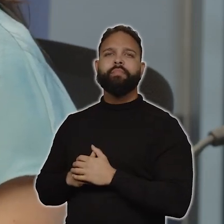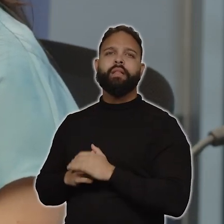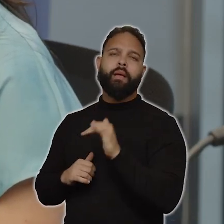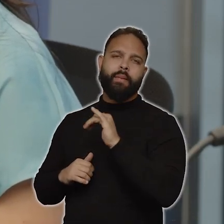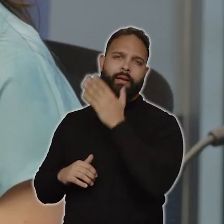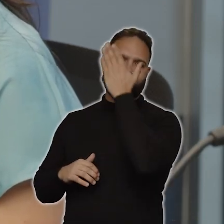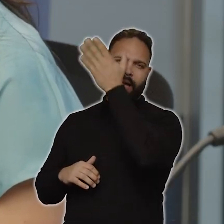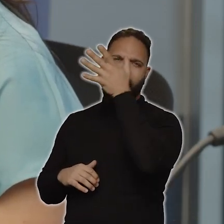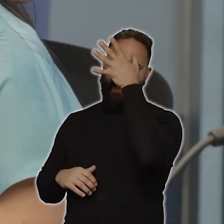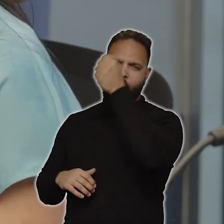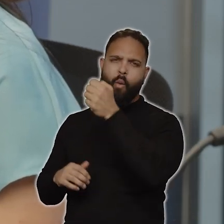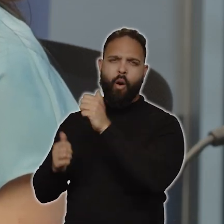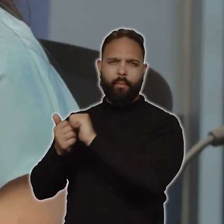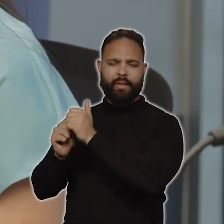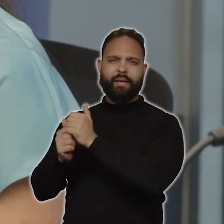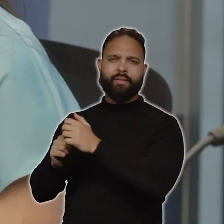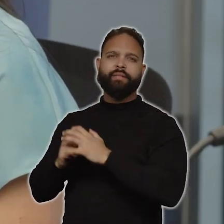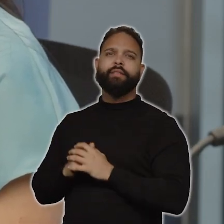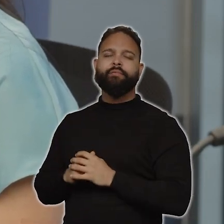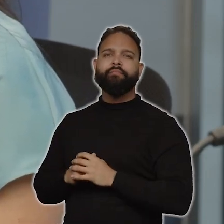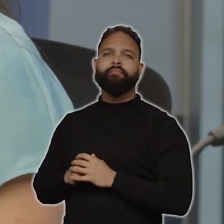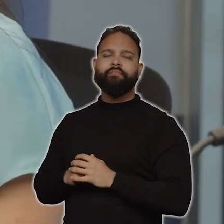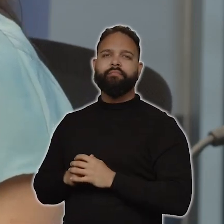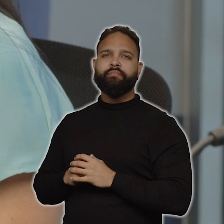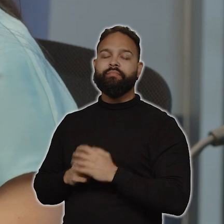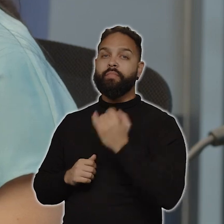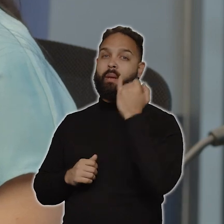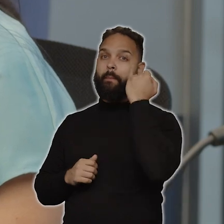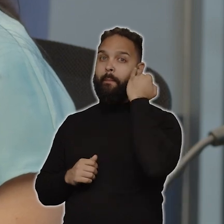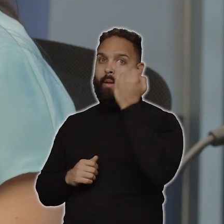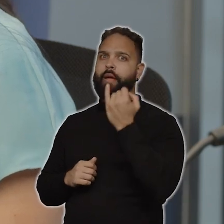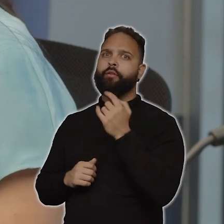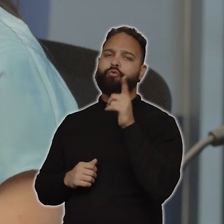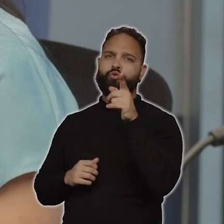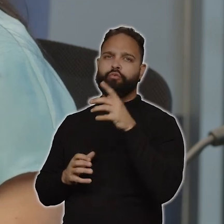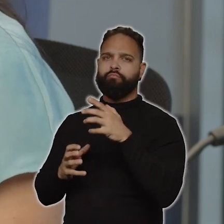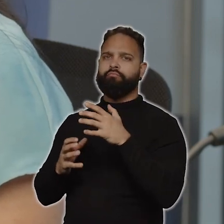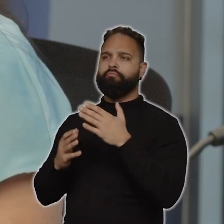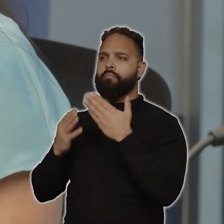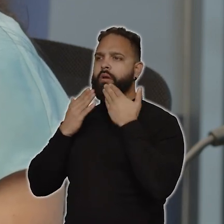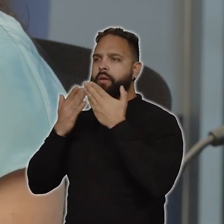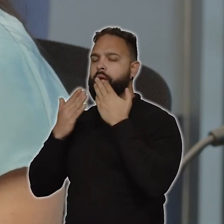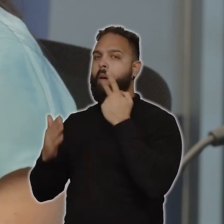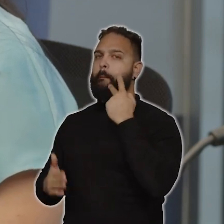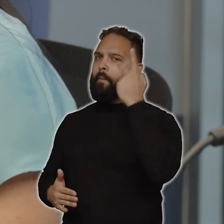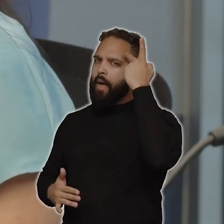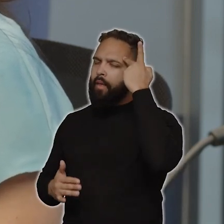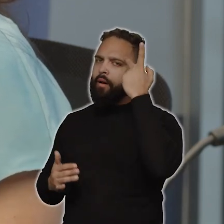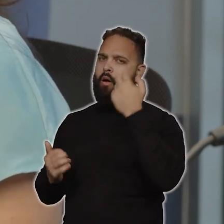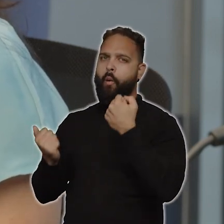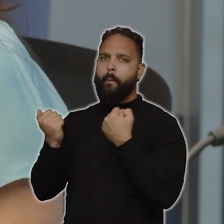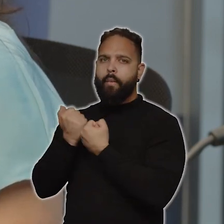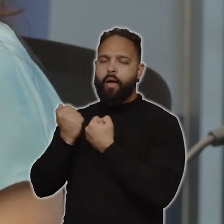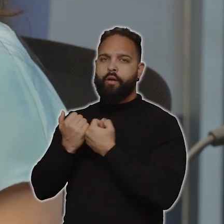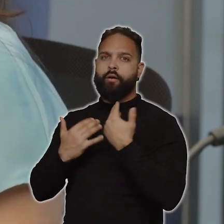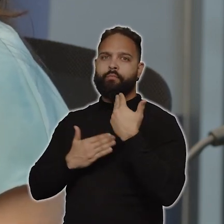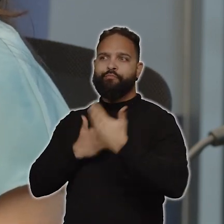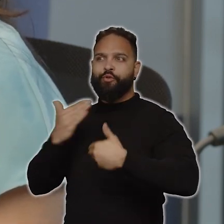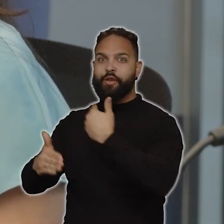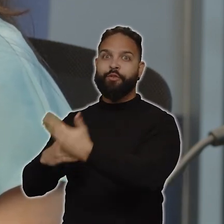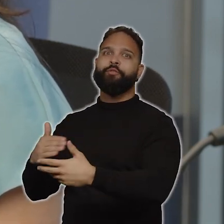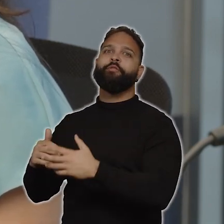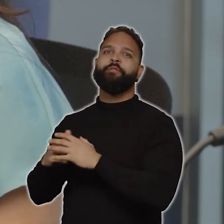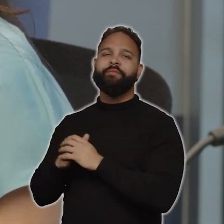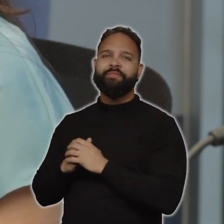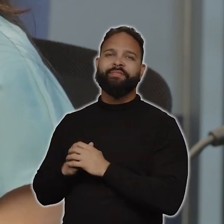las semifinales allá en Cagua. Así que me imagino mucho agradecimiento para tu mamá, tu papá, que te acompañaron y que te apoyaron durante